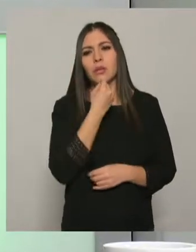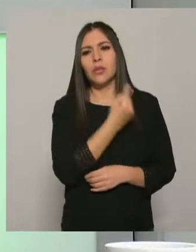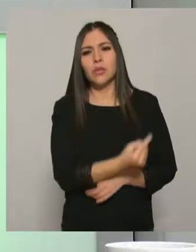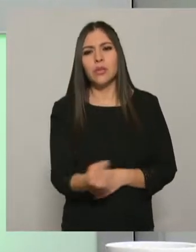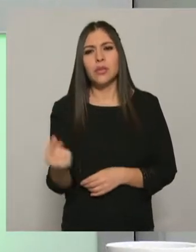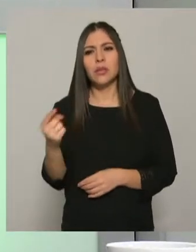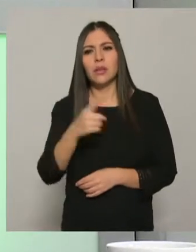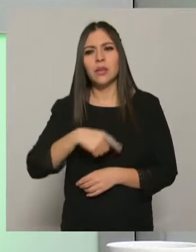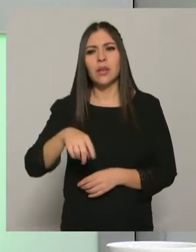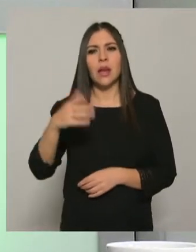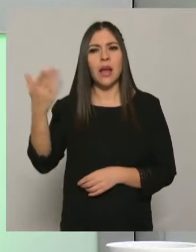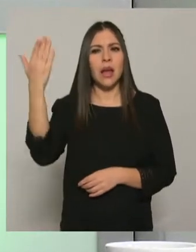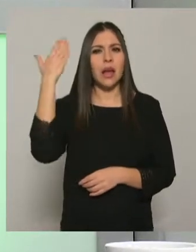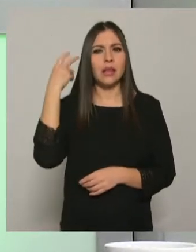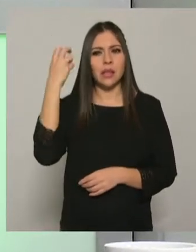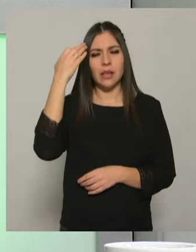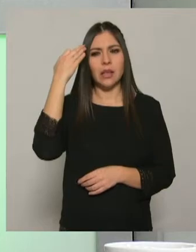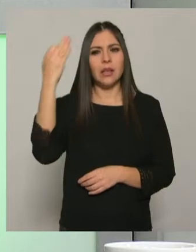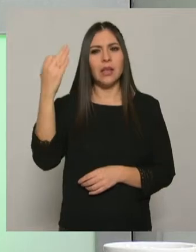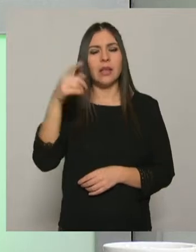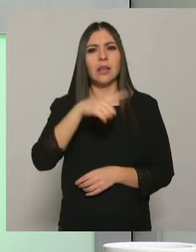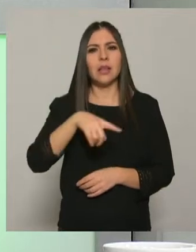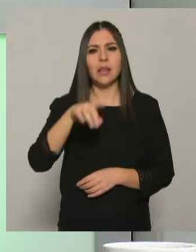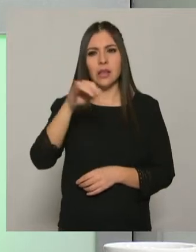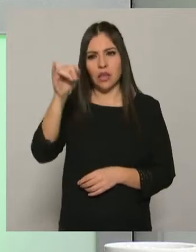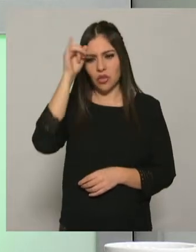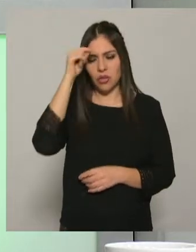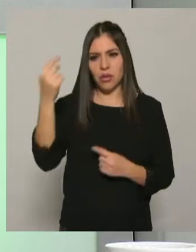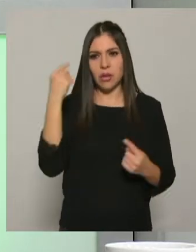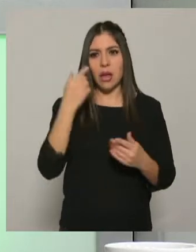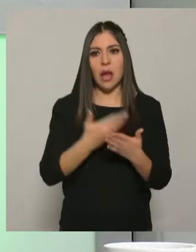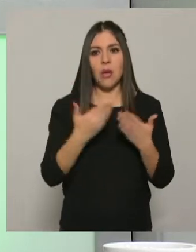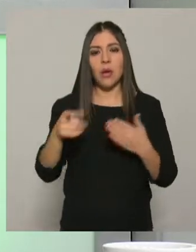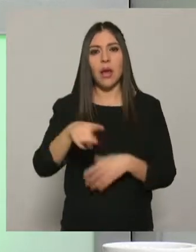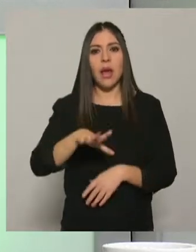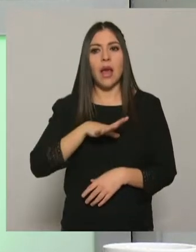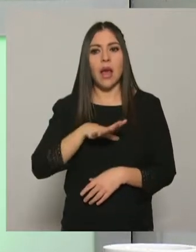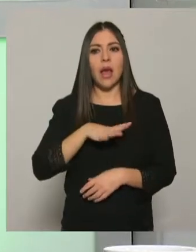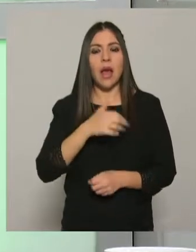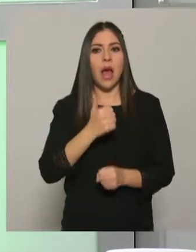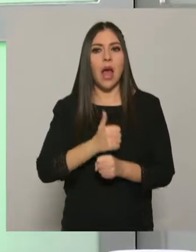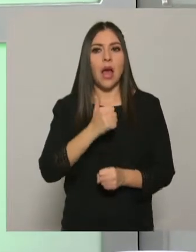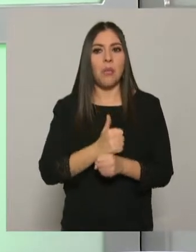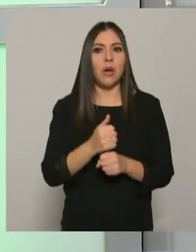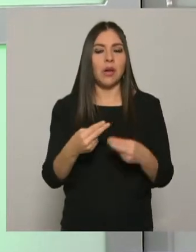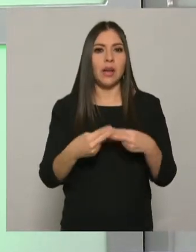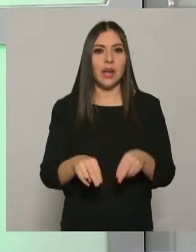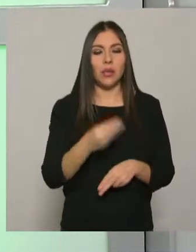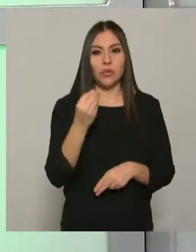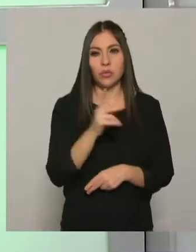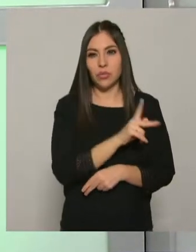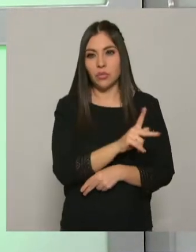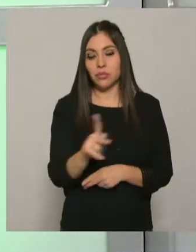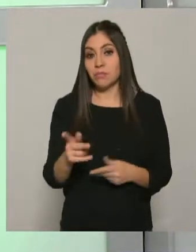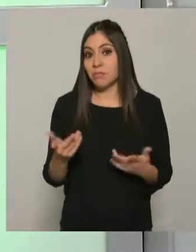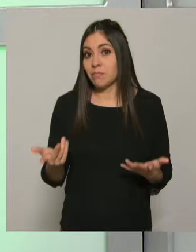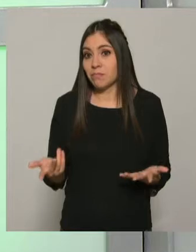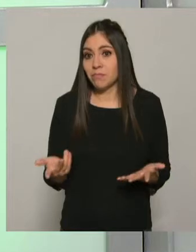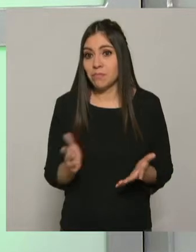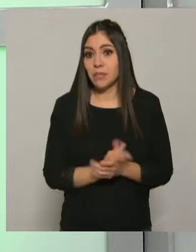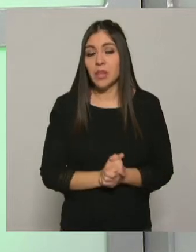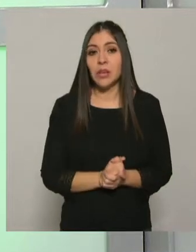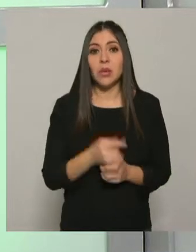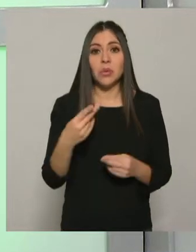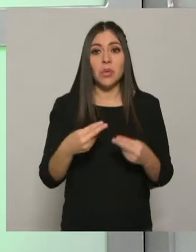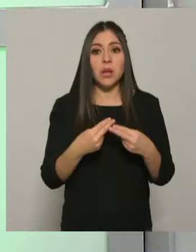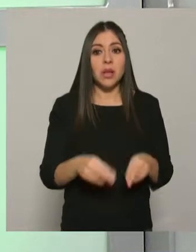de idiotas conmigo en aquella época, ahorita son abuelos. Entonces, seguramente, ¿qué le habrán enseñado a sus